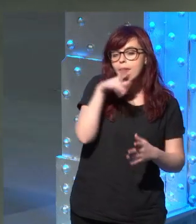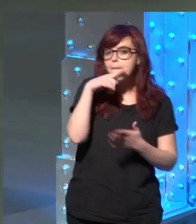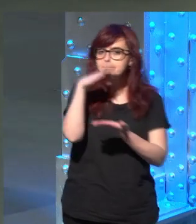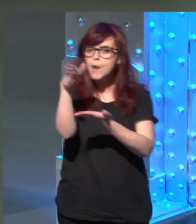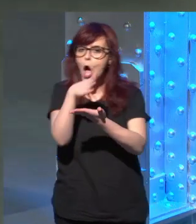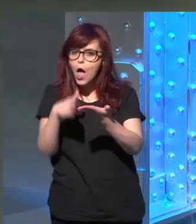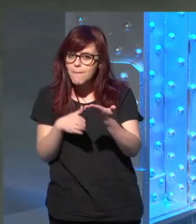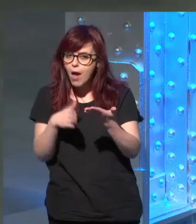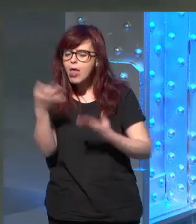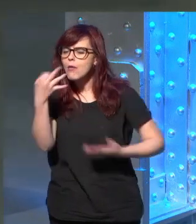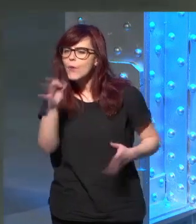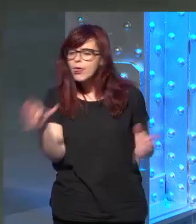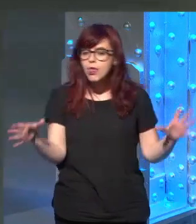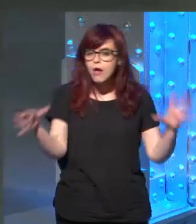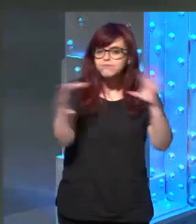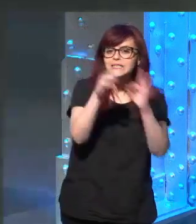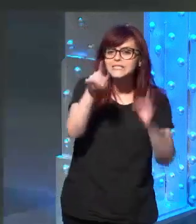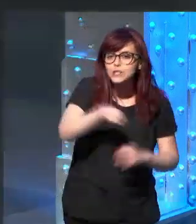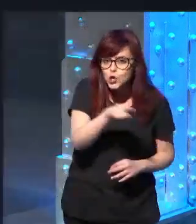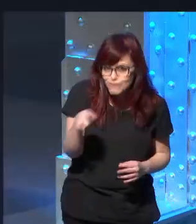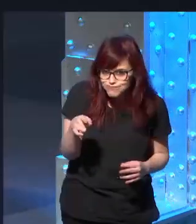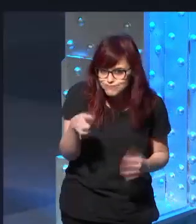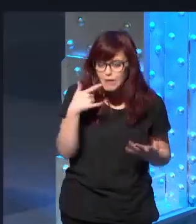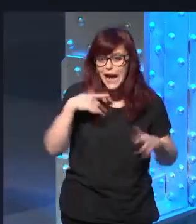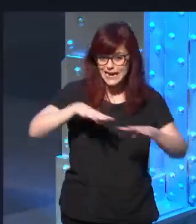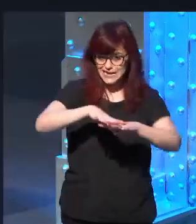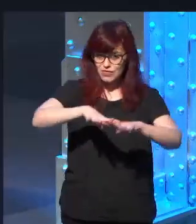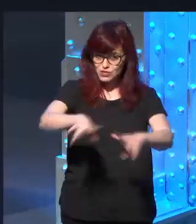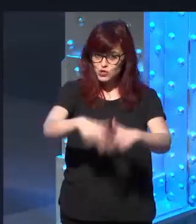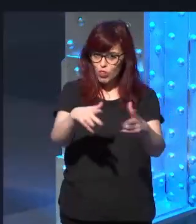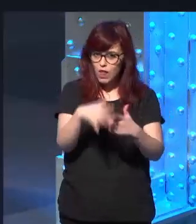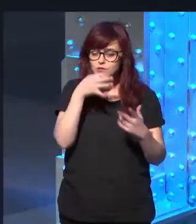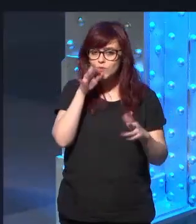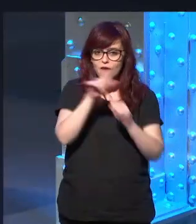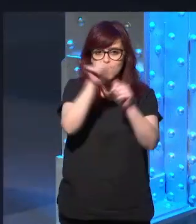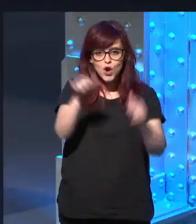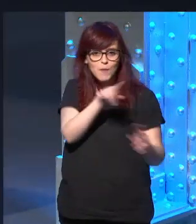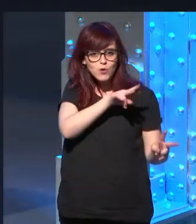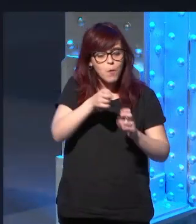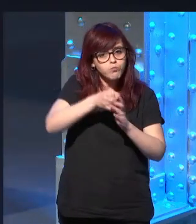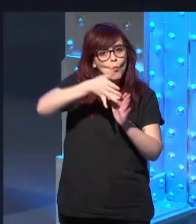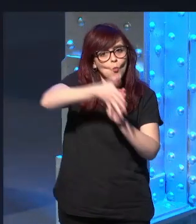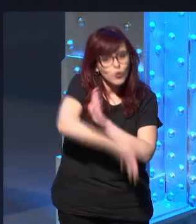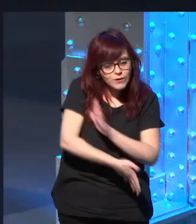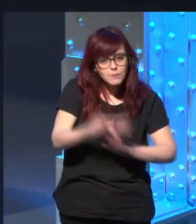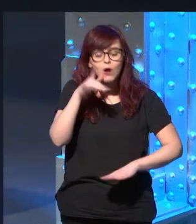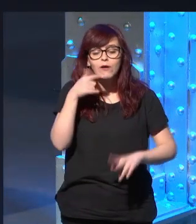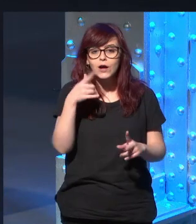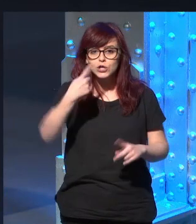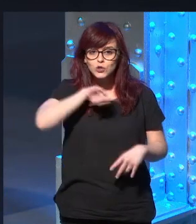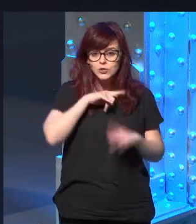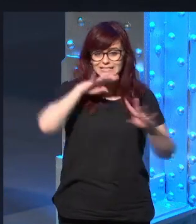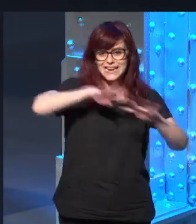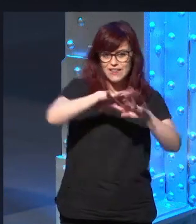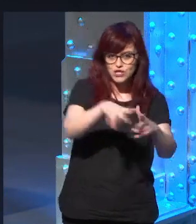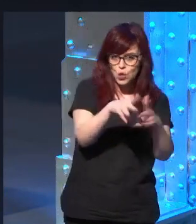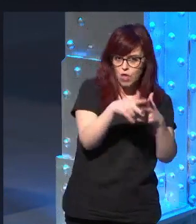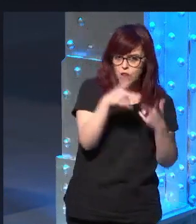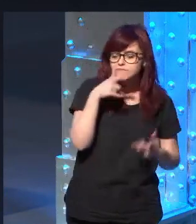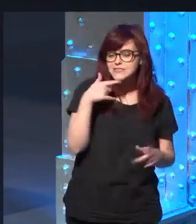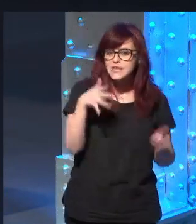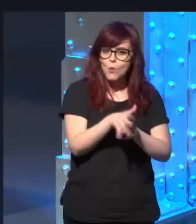redes sociales una nueva manera de narrar? ¿Es narrativa lo que leemos precisamente en las redes